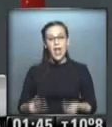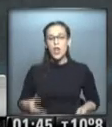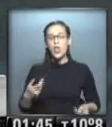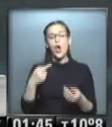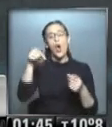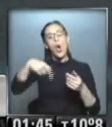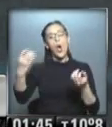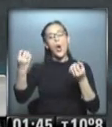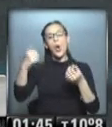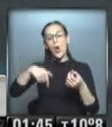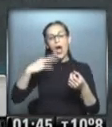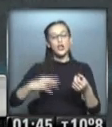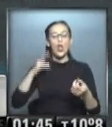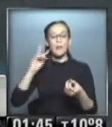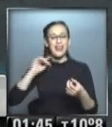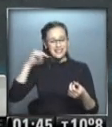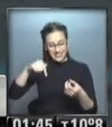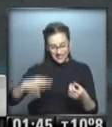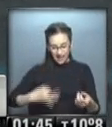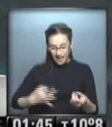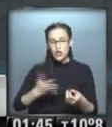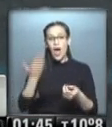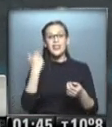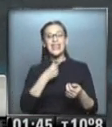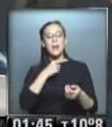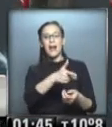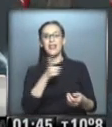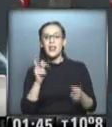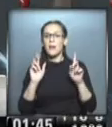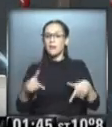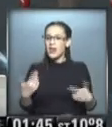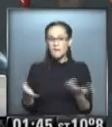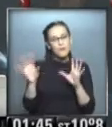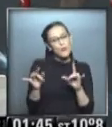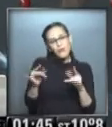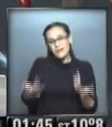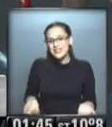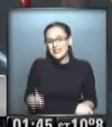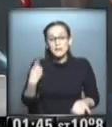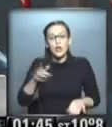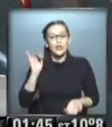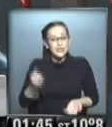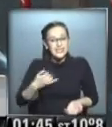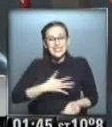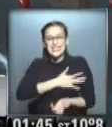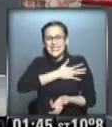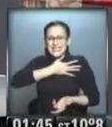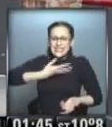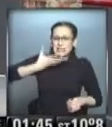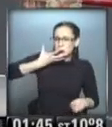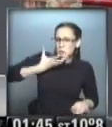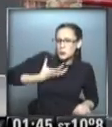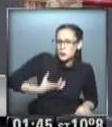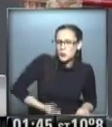su vida. Y imagínate, la verdad que es muy difícil ponerse en su lugar, pero lo que te puedo traducir es angustia, angustia